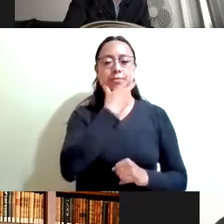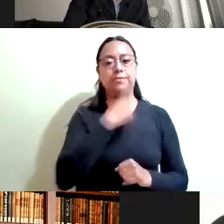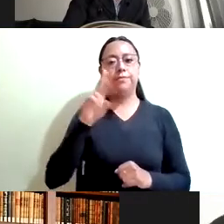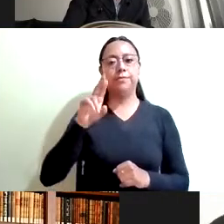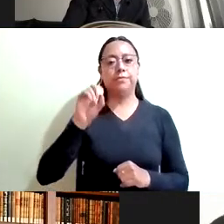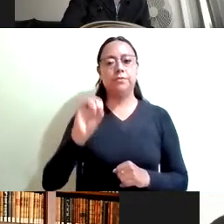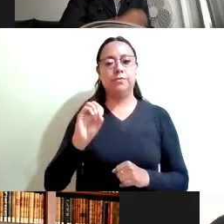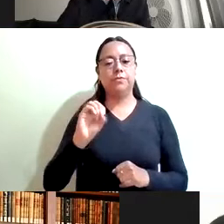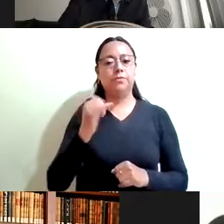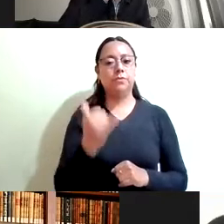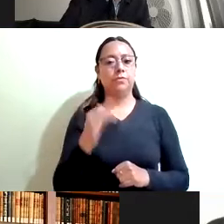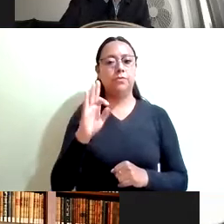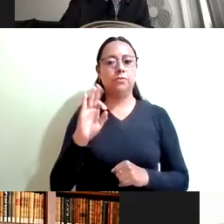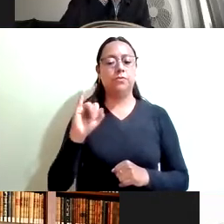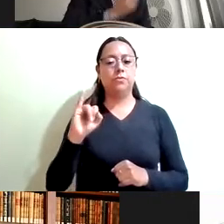Torres González.